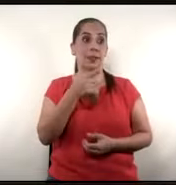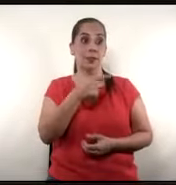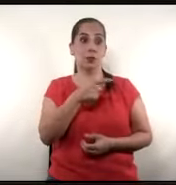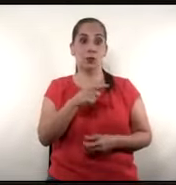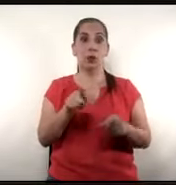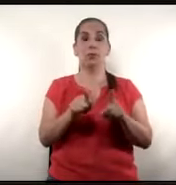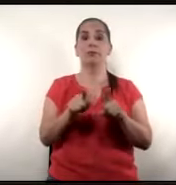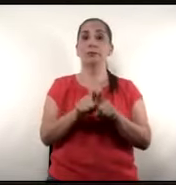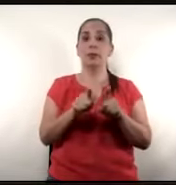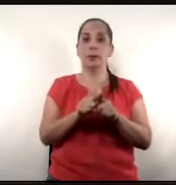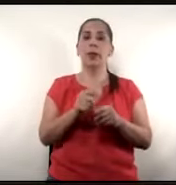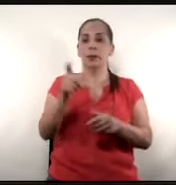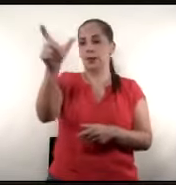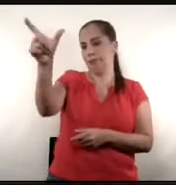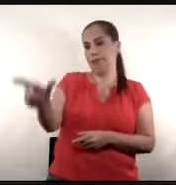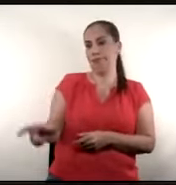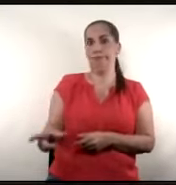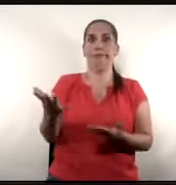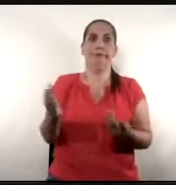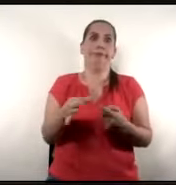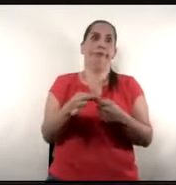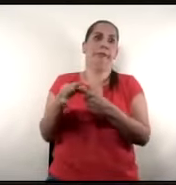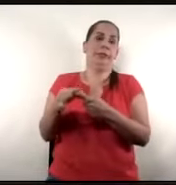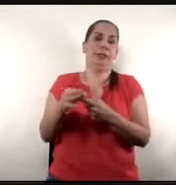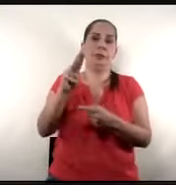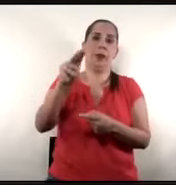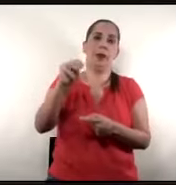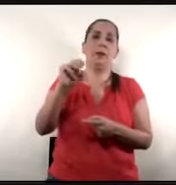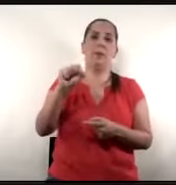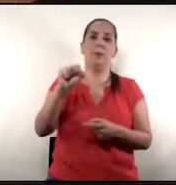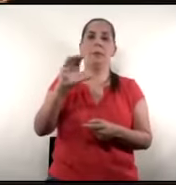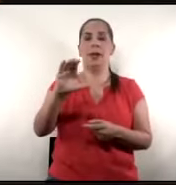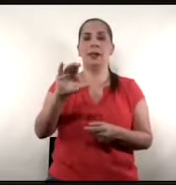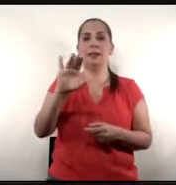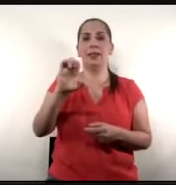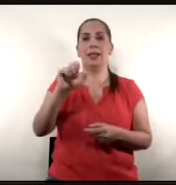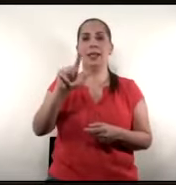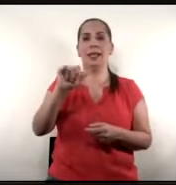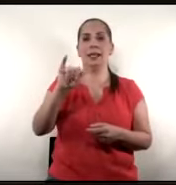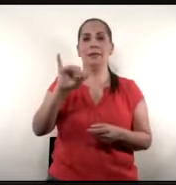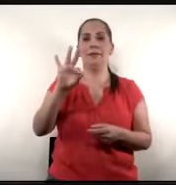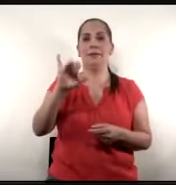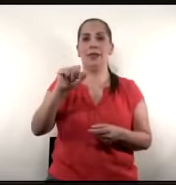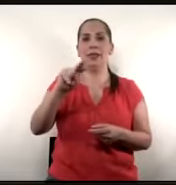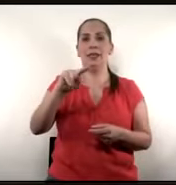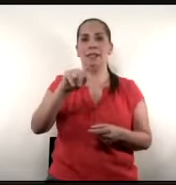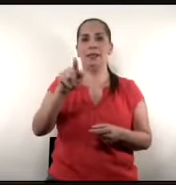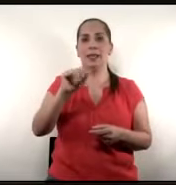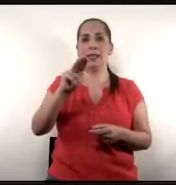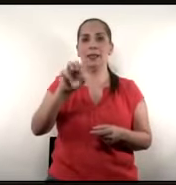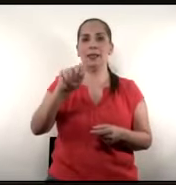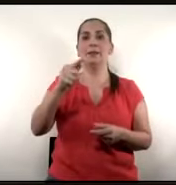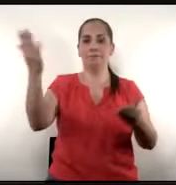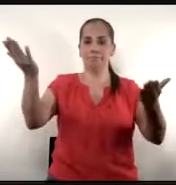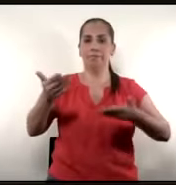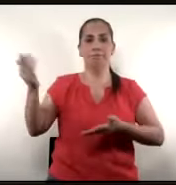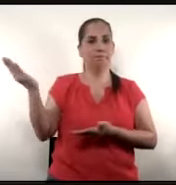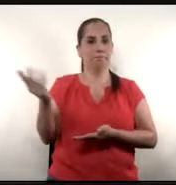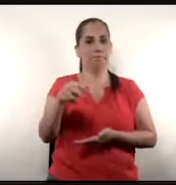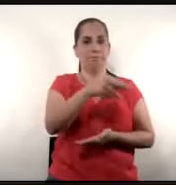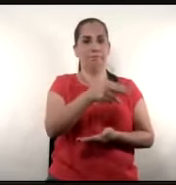por supuesto a quien será el protagonista de esta entrevista, al máster Eli Feinzer, a quien invito a pasar adelante al escenario, don Eli.